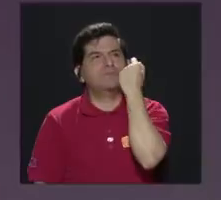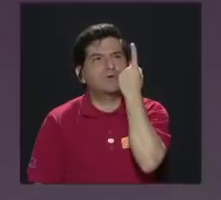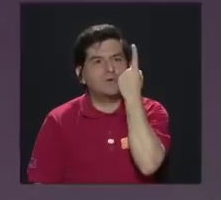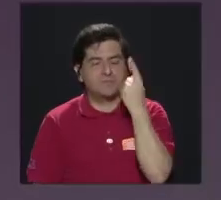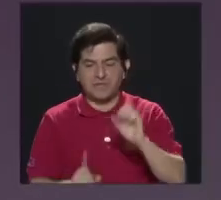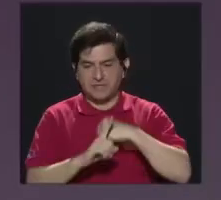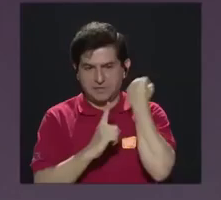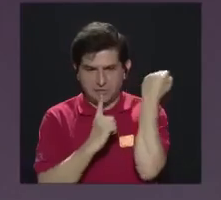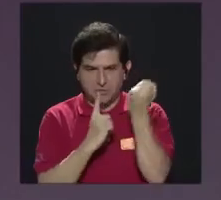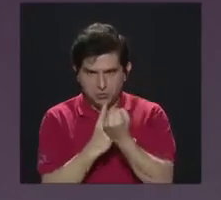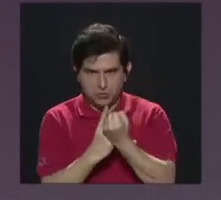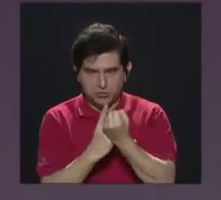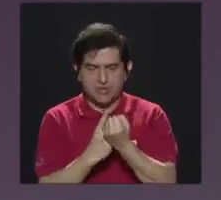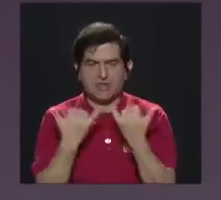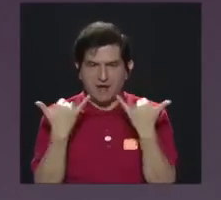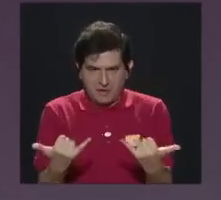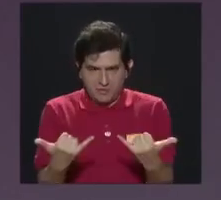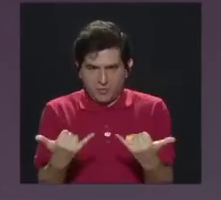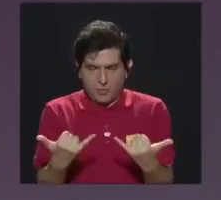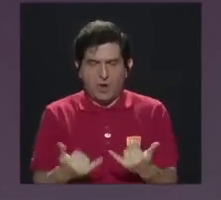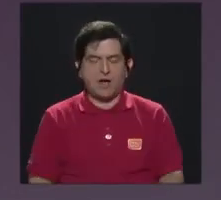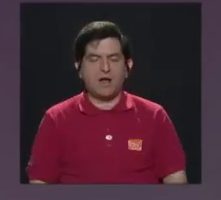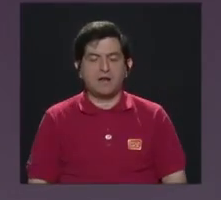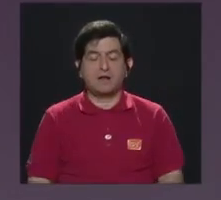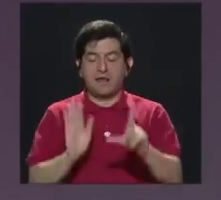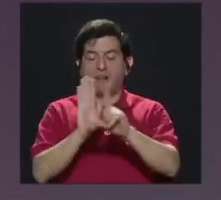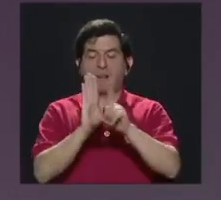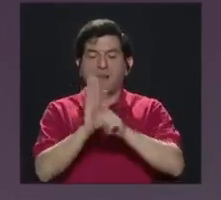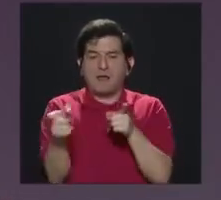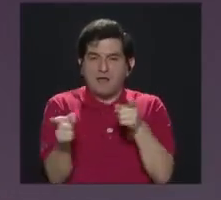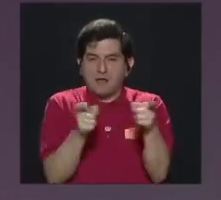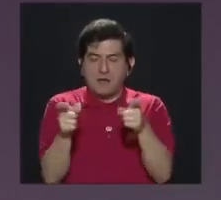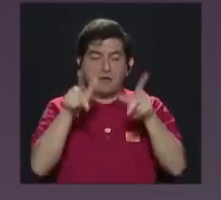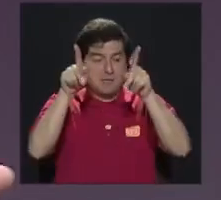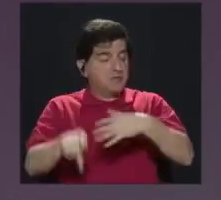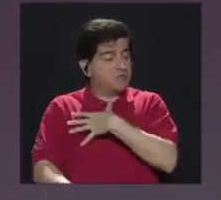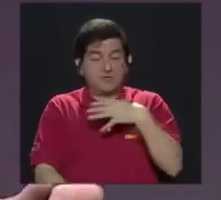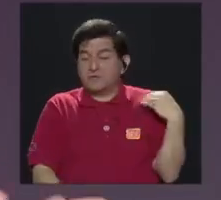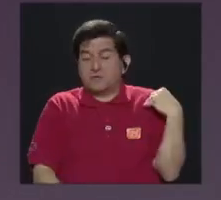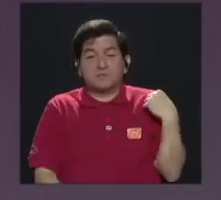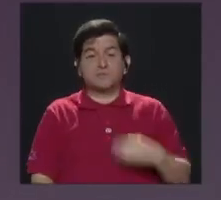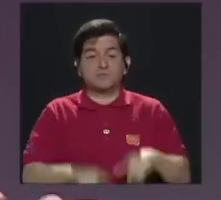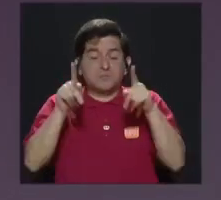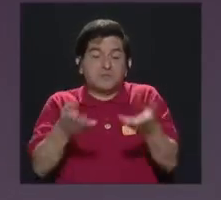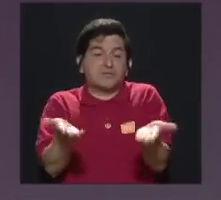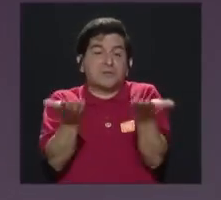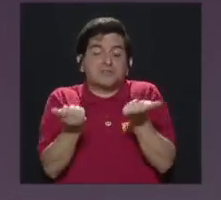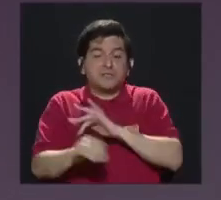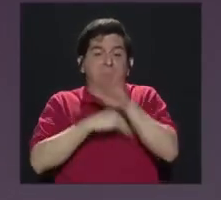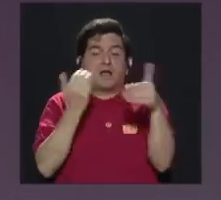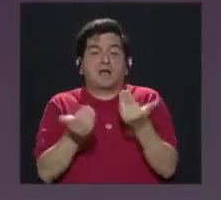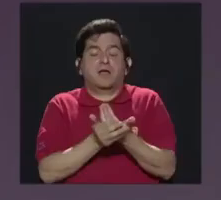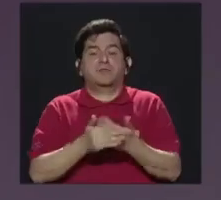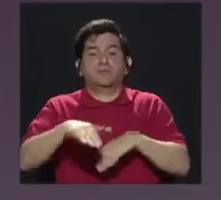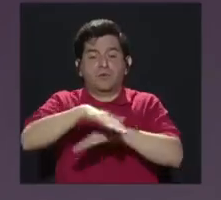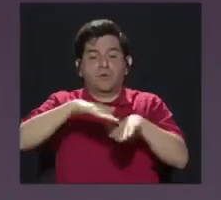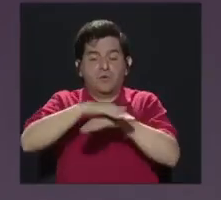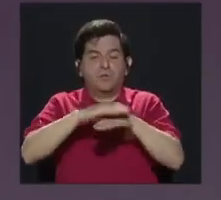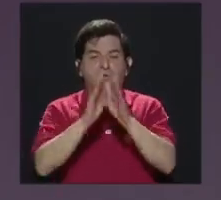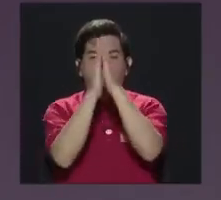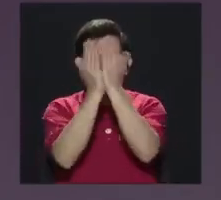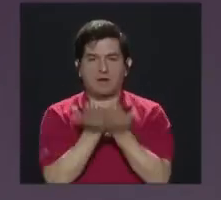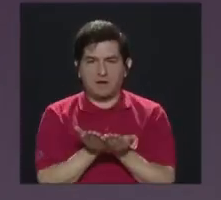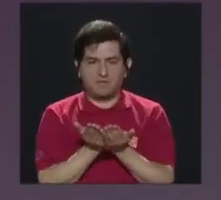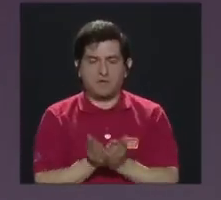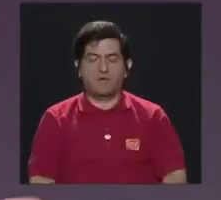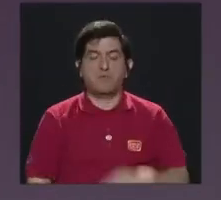en una sociedad que está, o sea, lo que nos rigen son las leyes. Hay gente que no le gusta, hay gente que le gustaría, o sea, que todo estuviera basado en la Biblia. Es